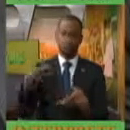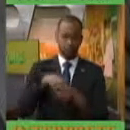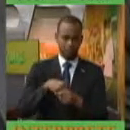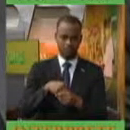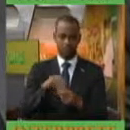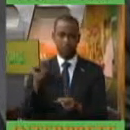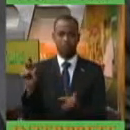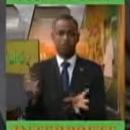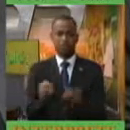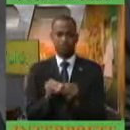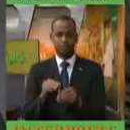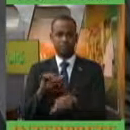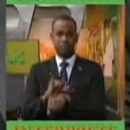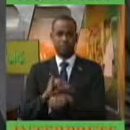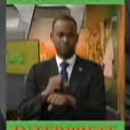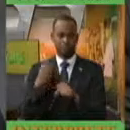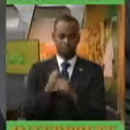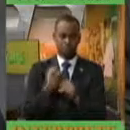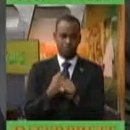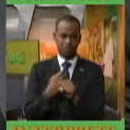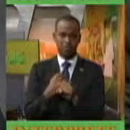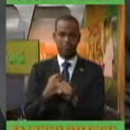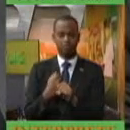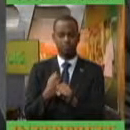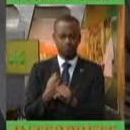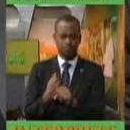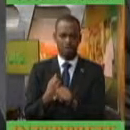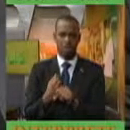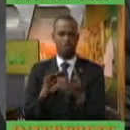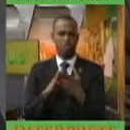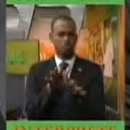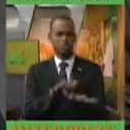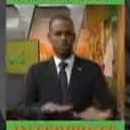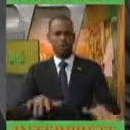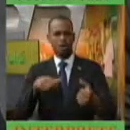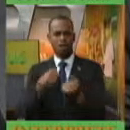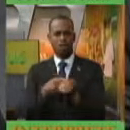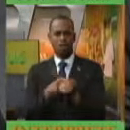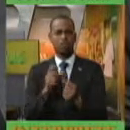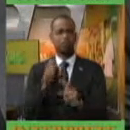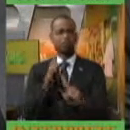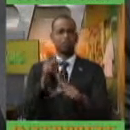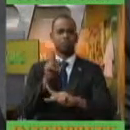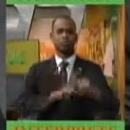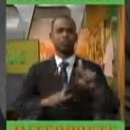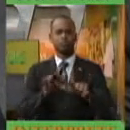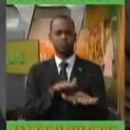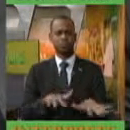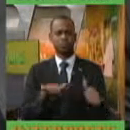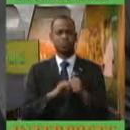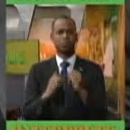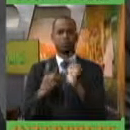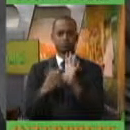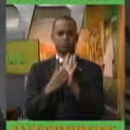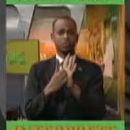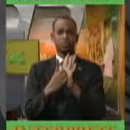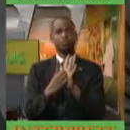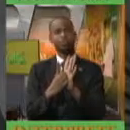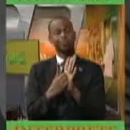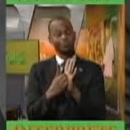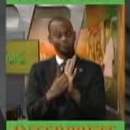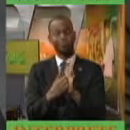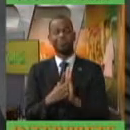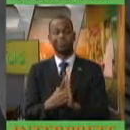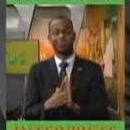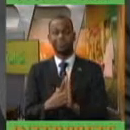e integrar estos clubes, estas iglesias, al trabajo comunitario, al trabajo a favor de esta población, de las personas con discapacidad.